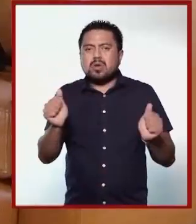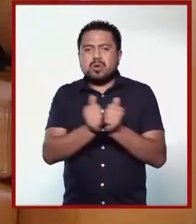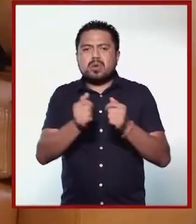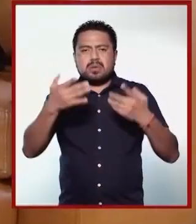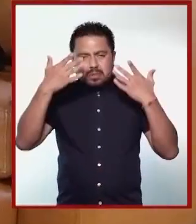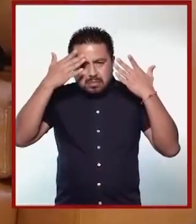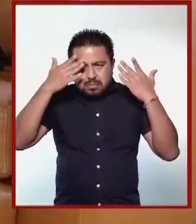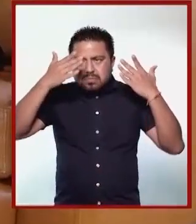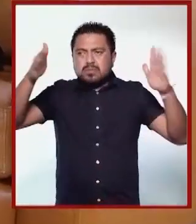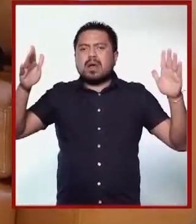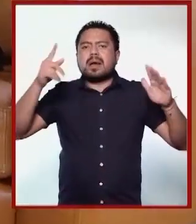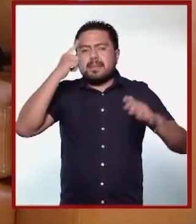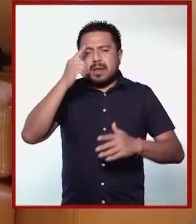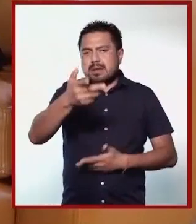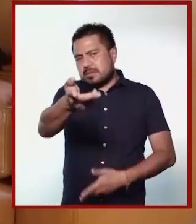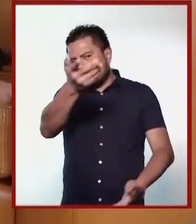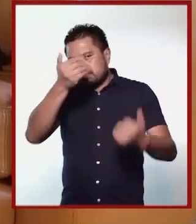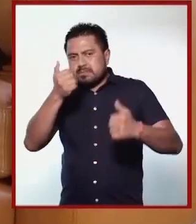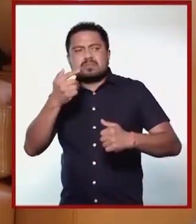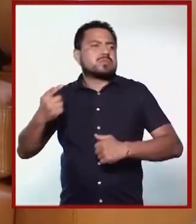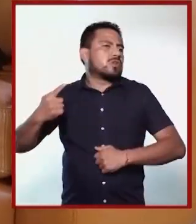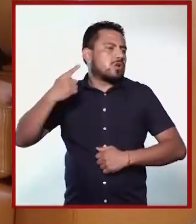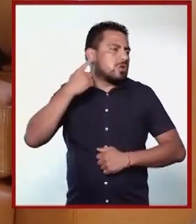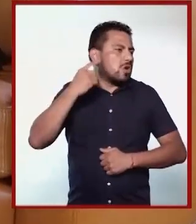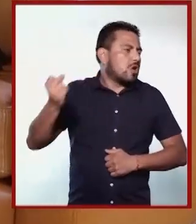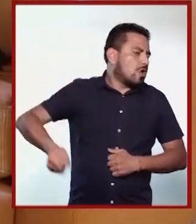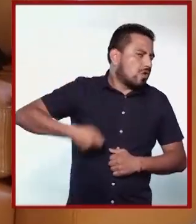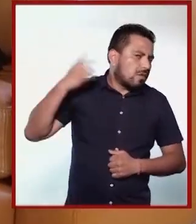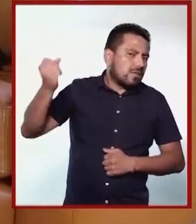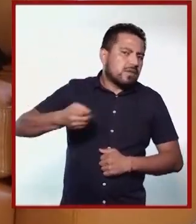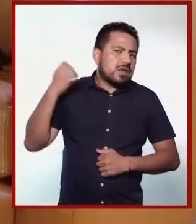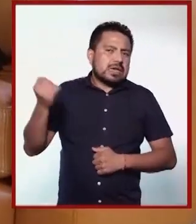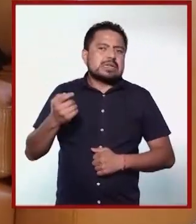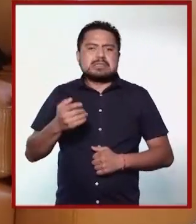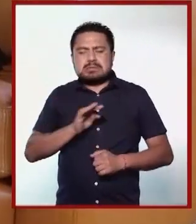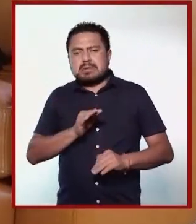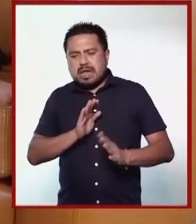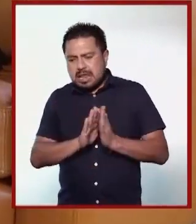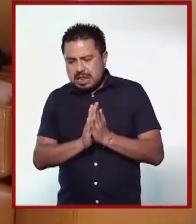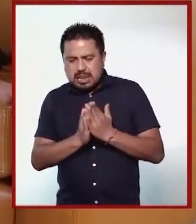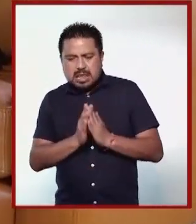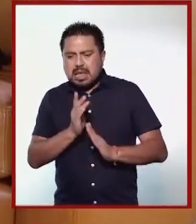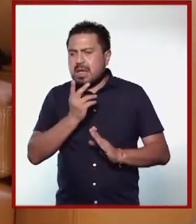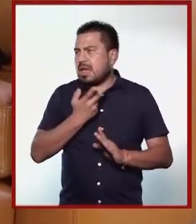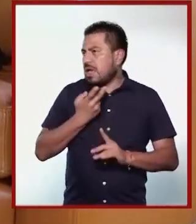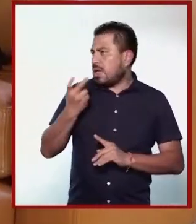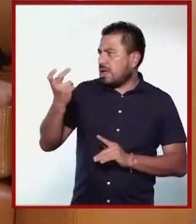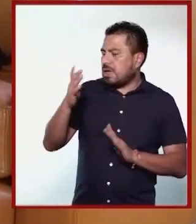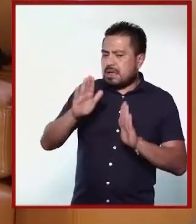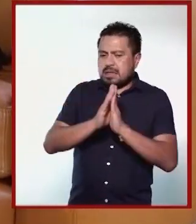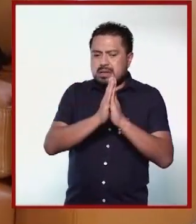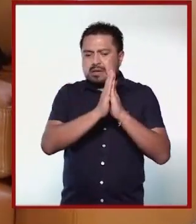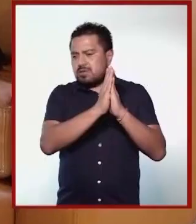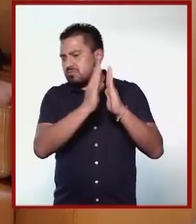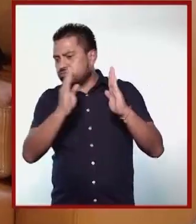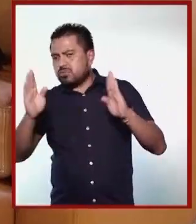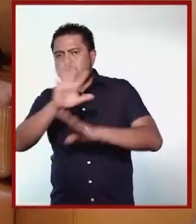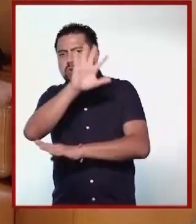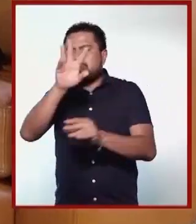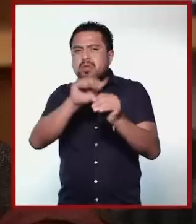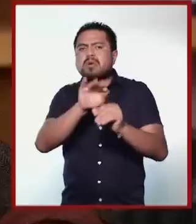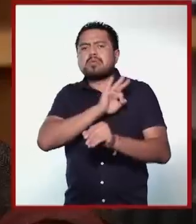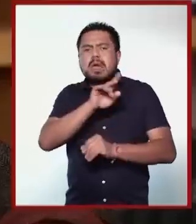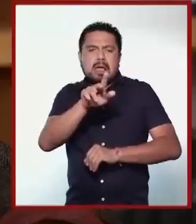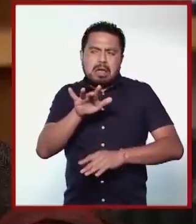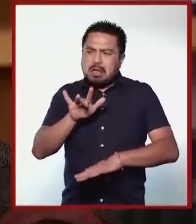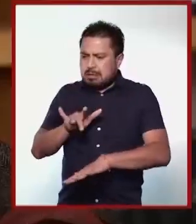puertas abiertas para que vengan a oír nuestras conferencias, a consultar los libros que tengo aquí a mis espaldas. Todos ellos se pueden